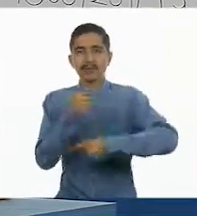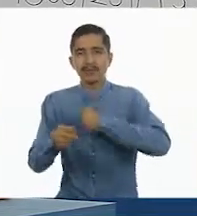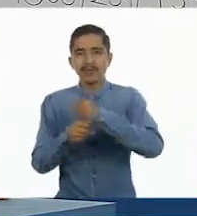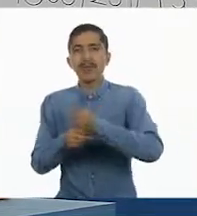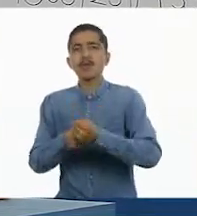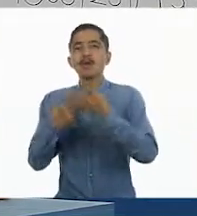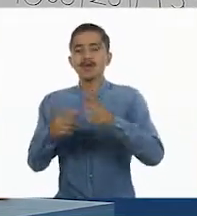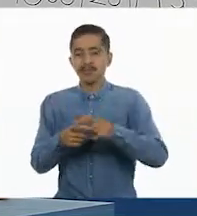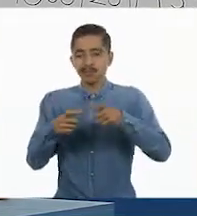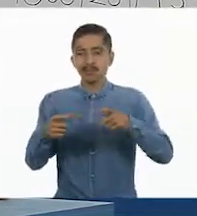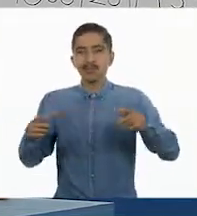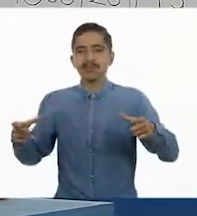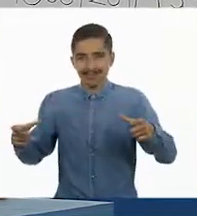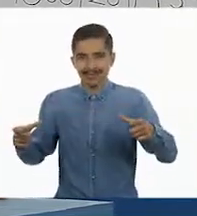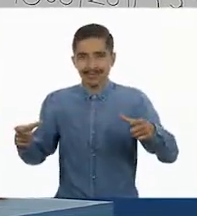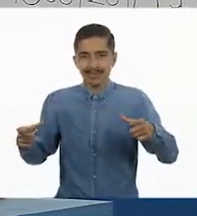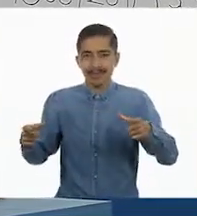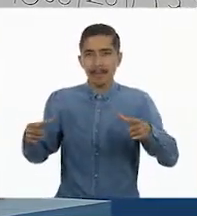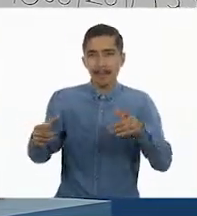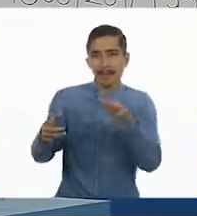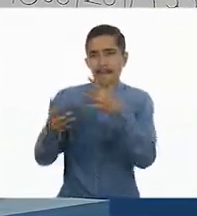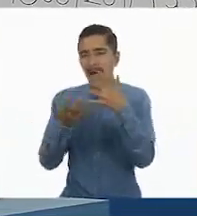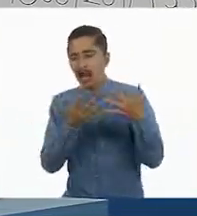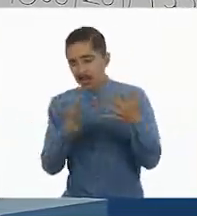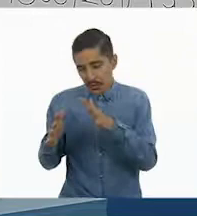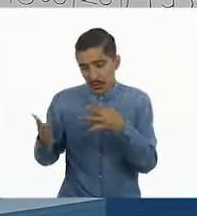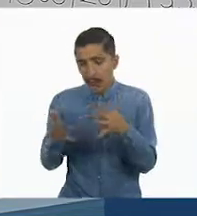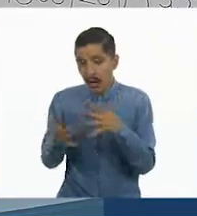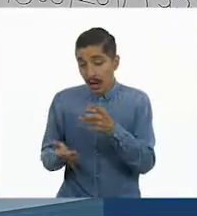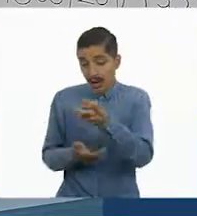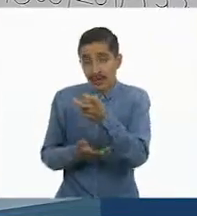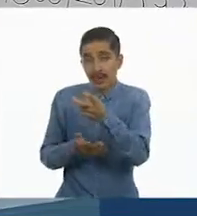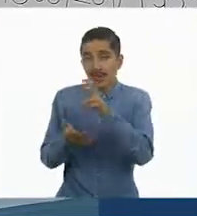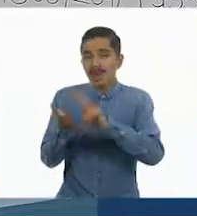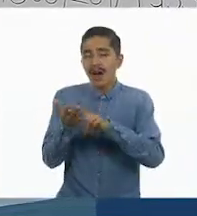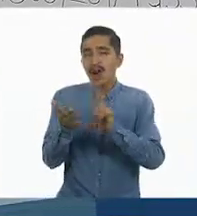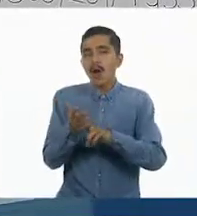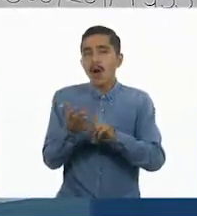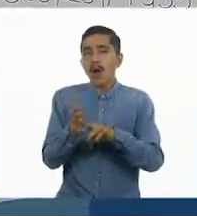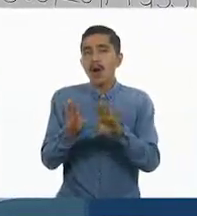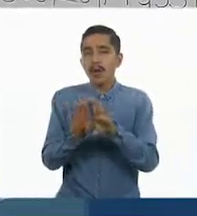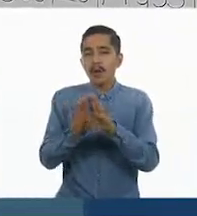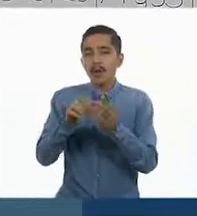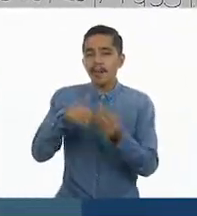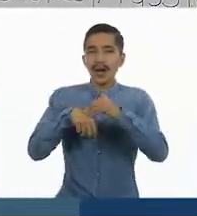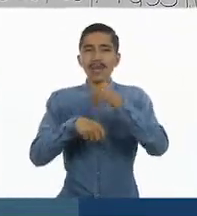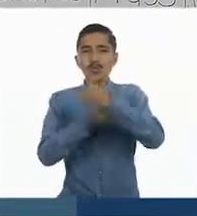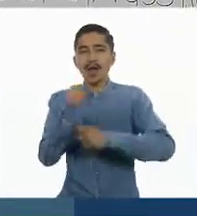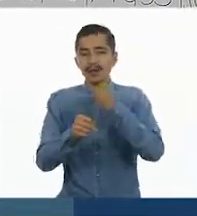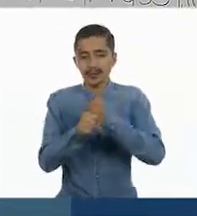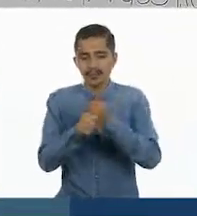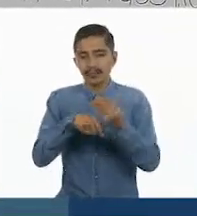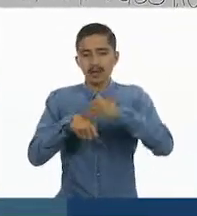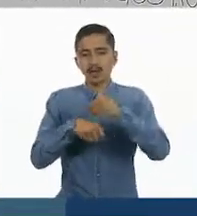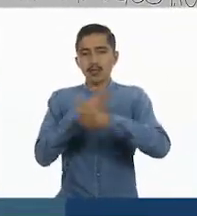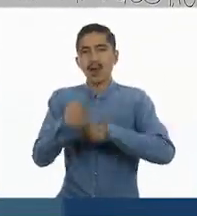bueno, asumiendo que lo hizo al mismo ritmo. A este valor se le va a llamar tasa de crecimiento anual, que nos da un valor aproximado para